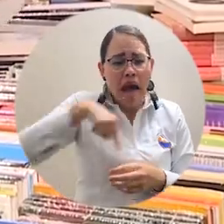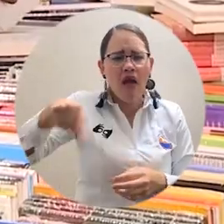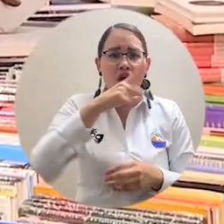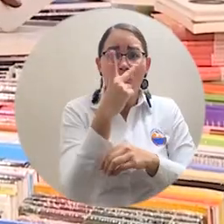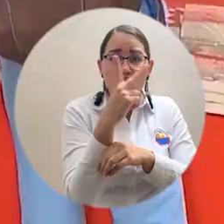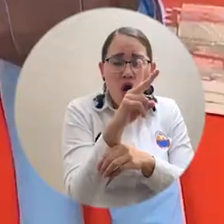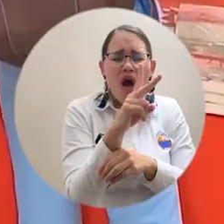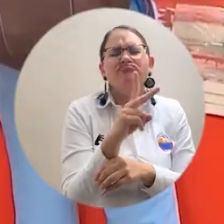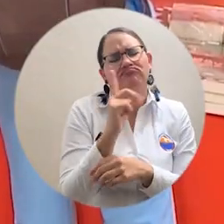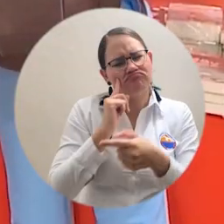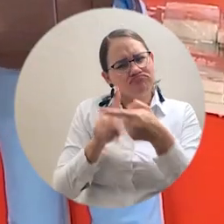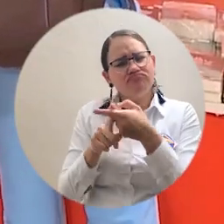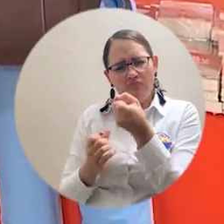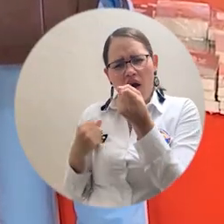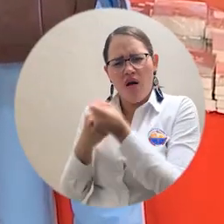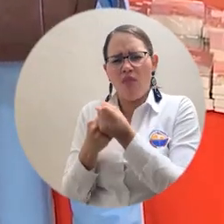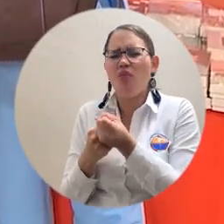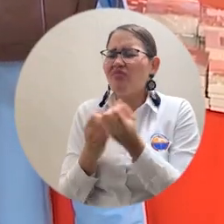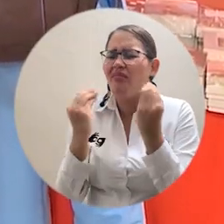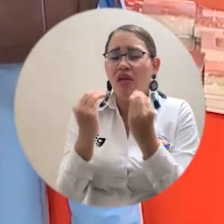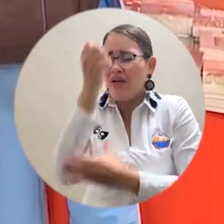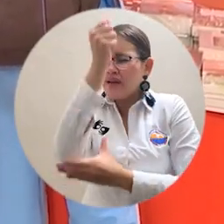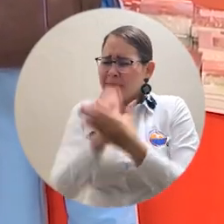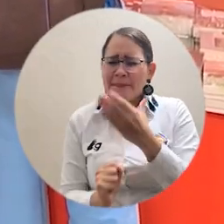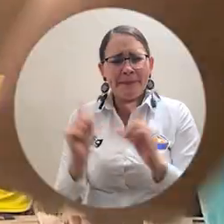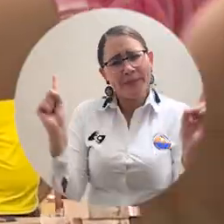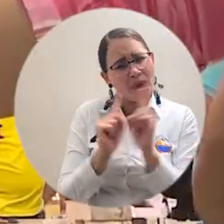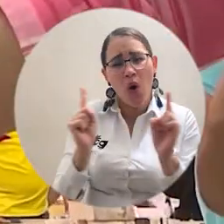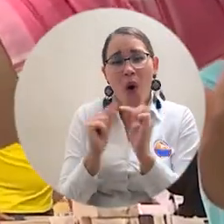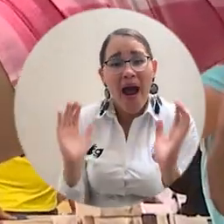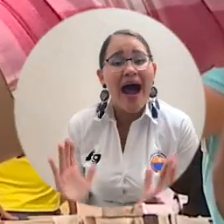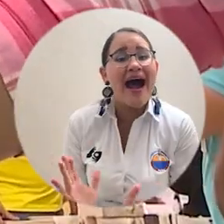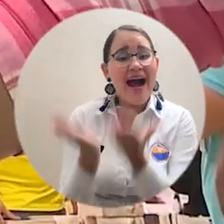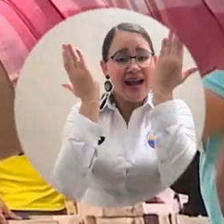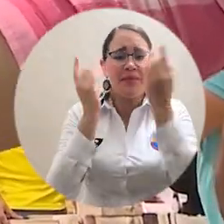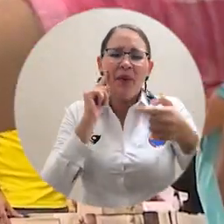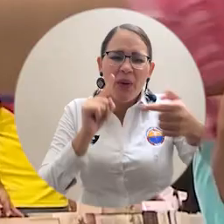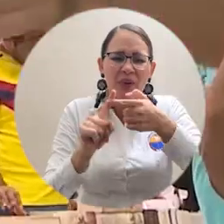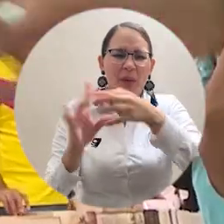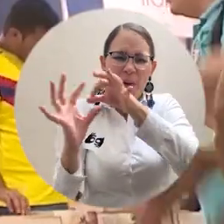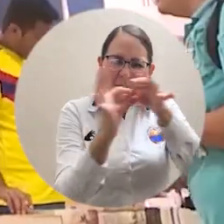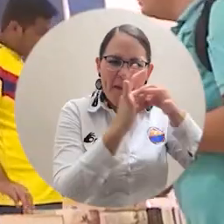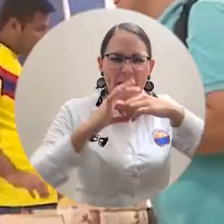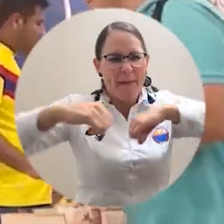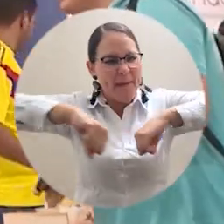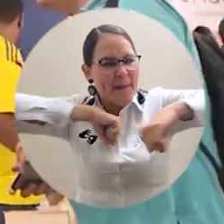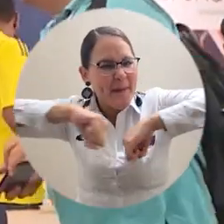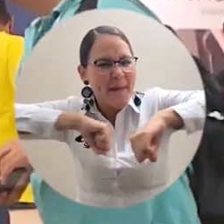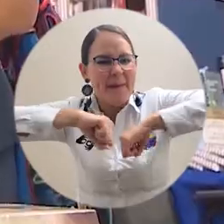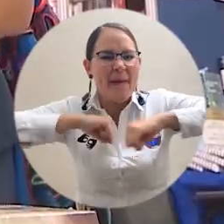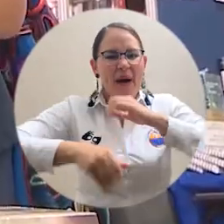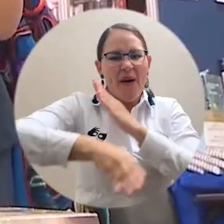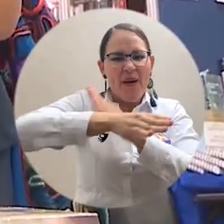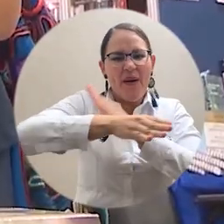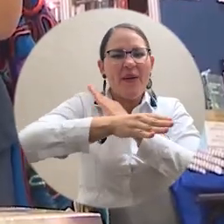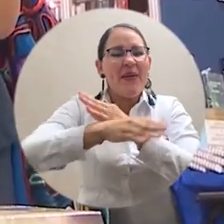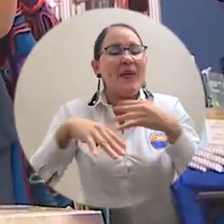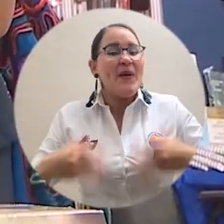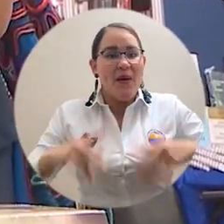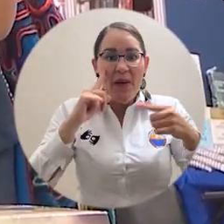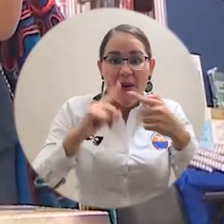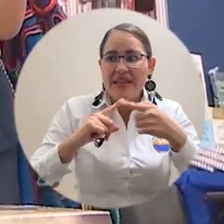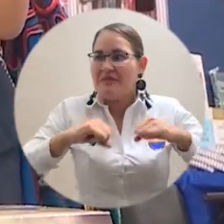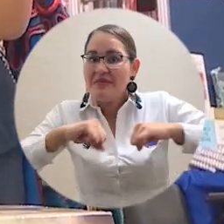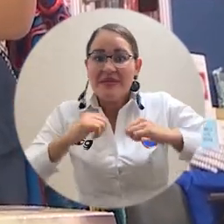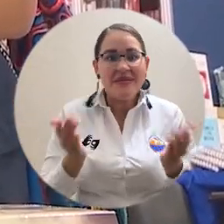esas librerías no entren, digamos, en crisis económicas y podamos tener esa cadena logística necesaria para